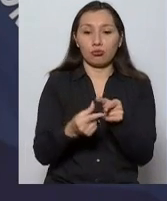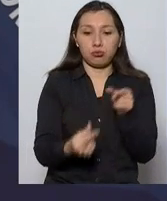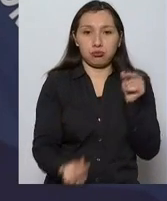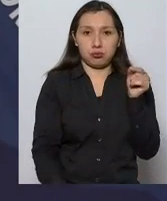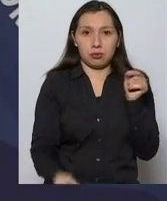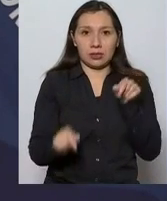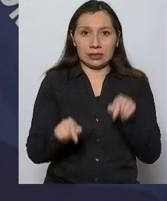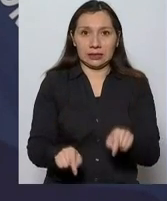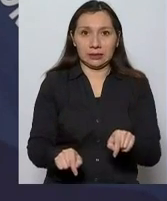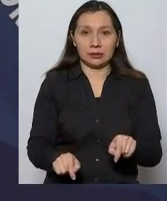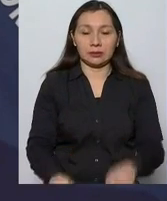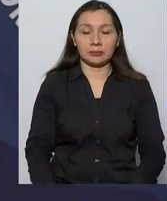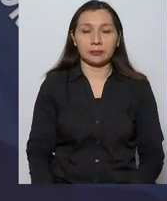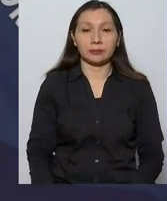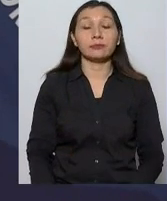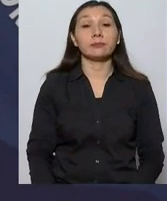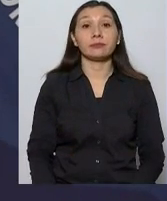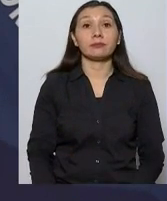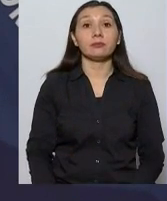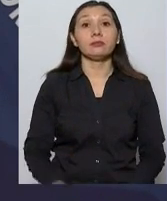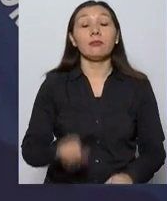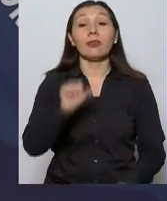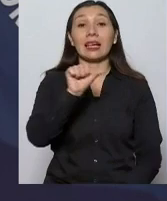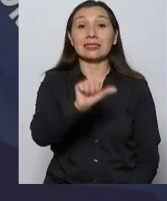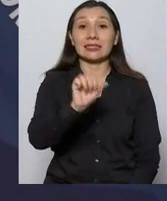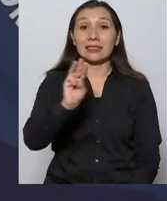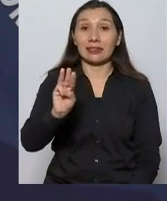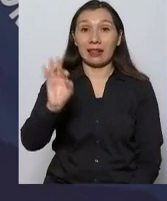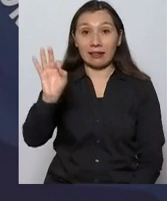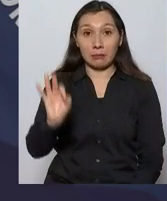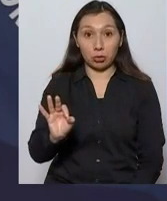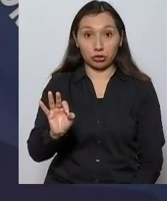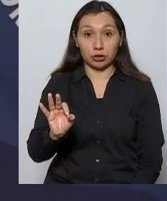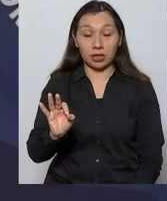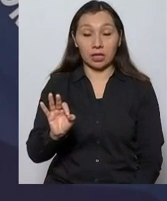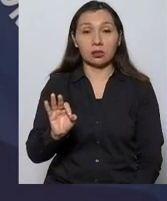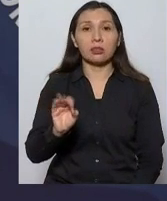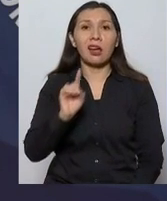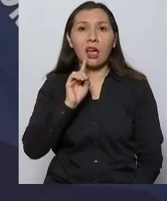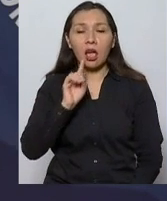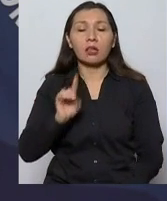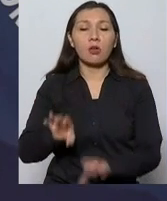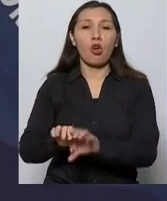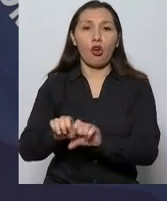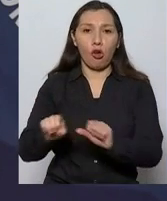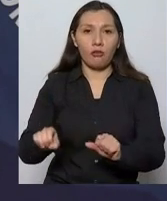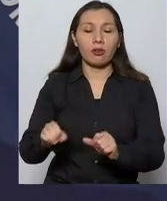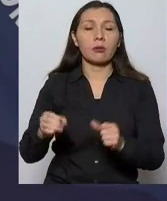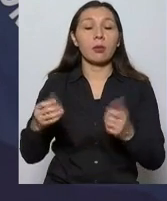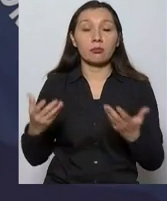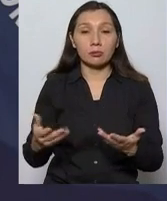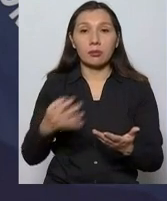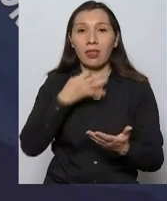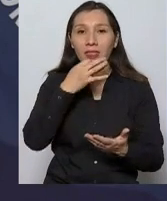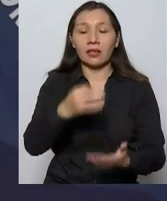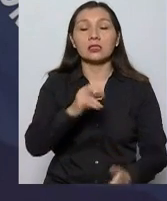nacional. De ellas, un 63% son casos confirmados, es